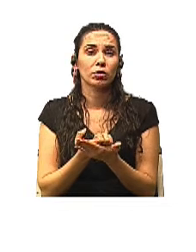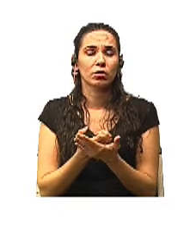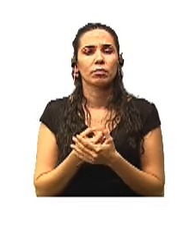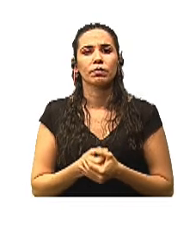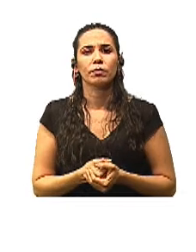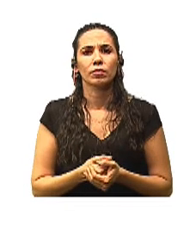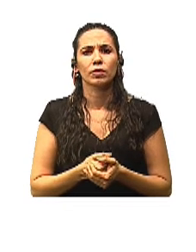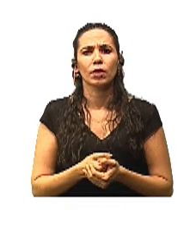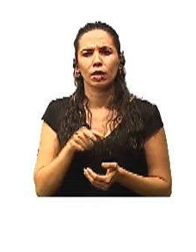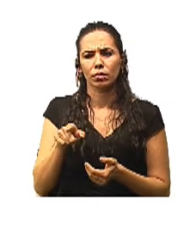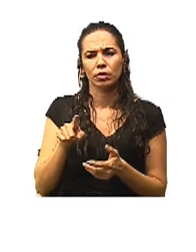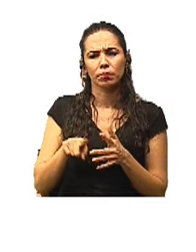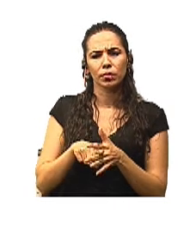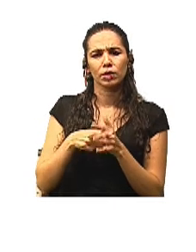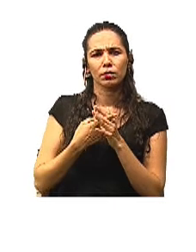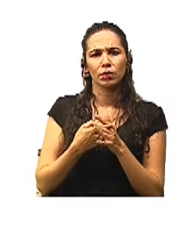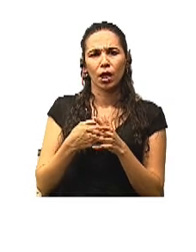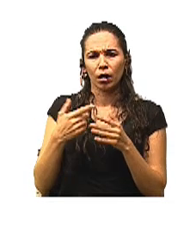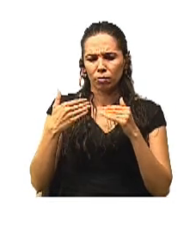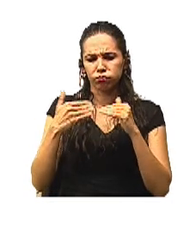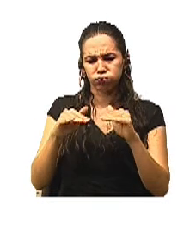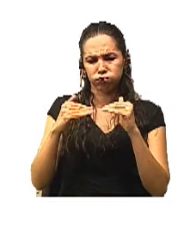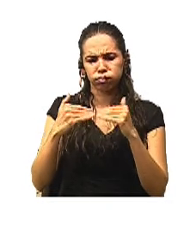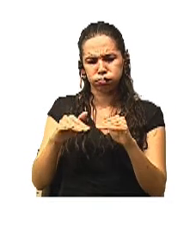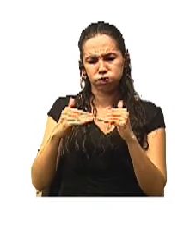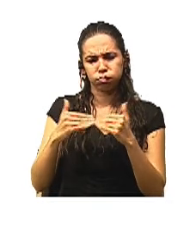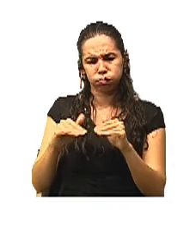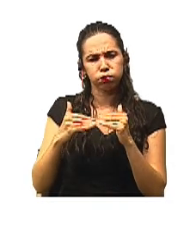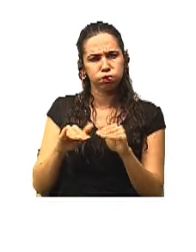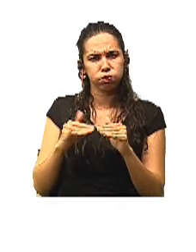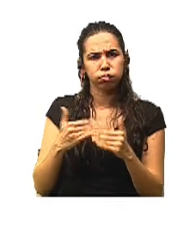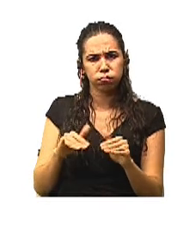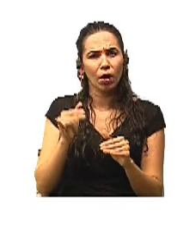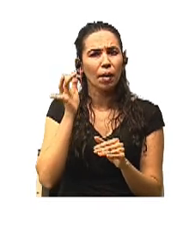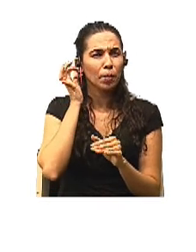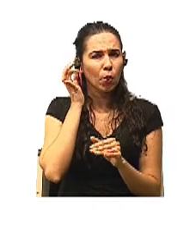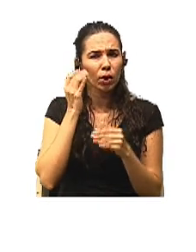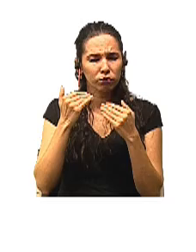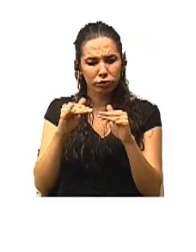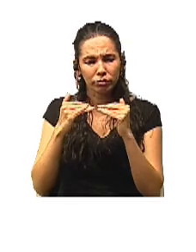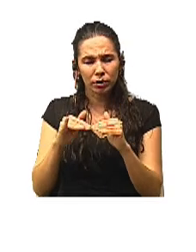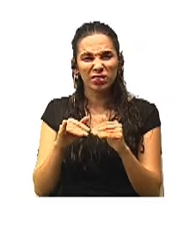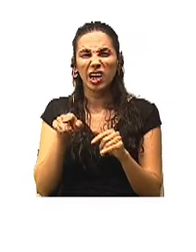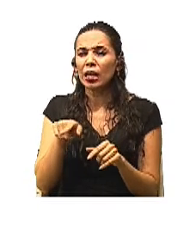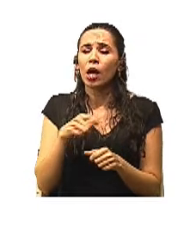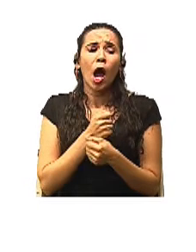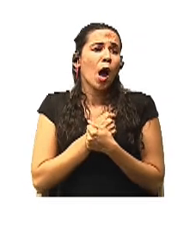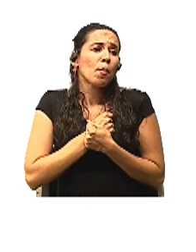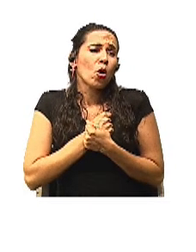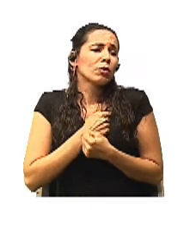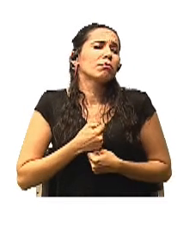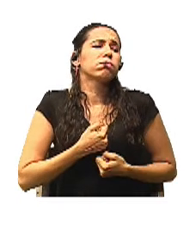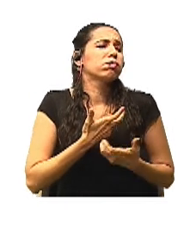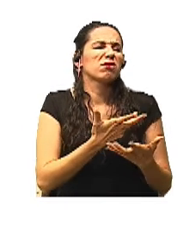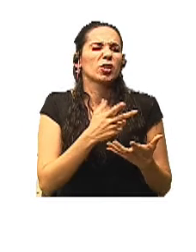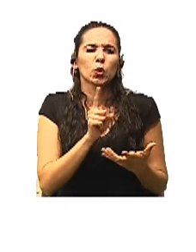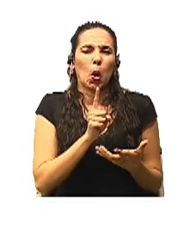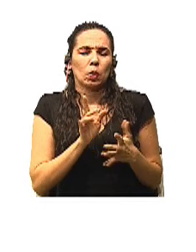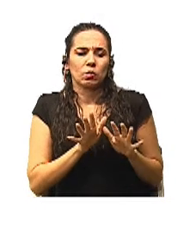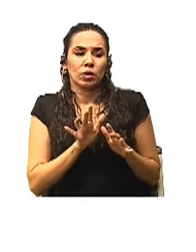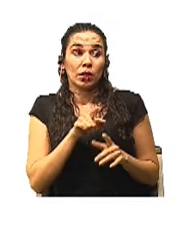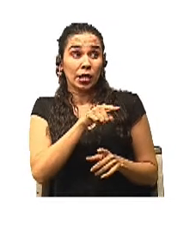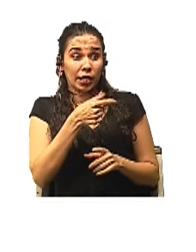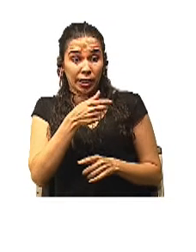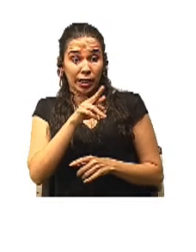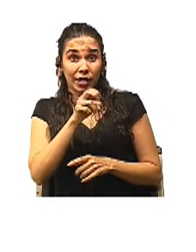Entonces empieza a hacer costuras. Ella tampoco expresa amor por su hijo. Recuerden en el video, cada vez que